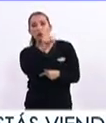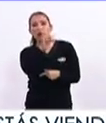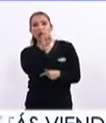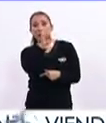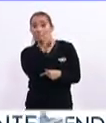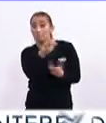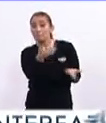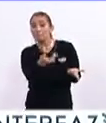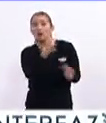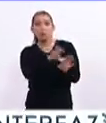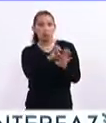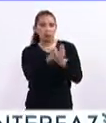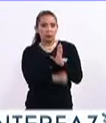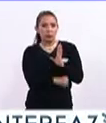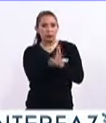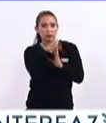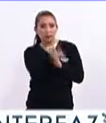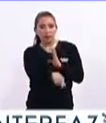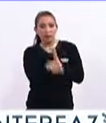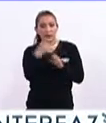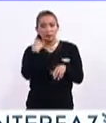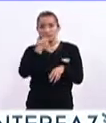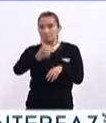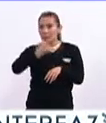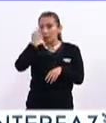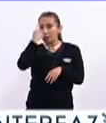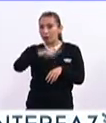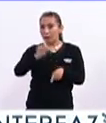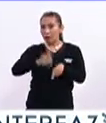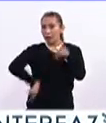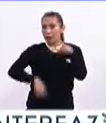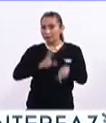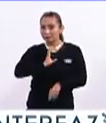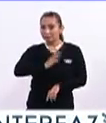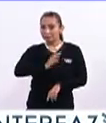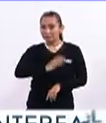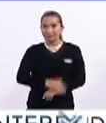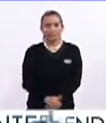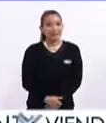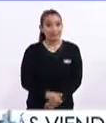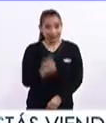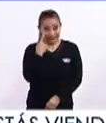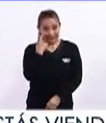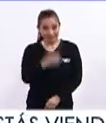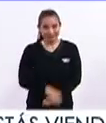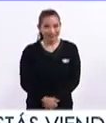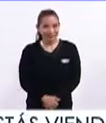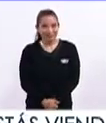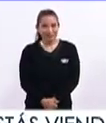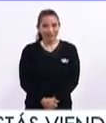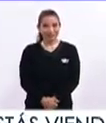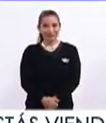Nacional Autónoma de México, como son los medicamentos para combatir el cáncer, así como lo oyen.